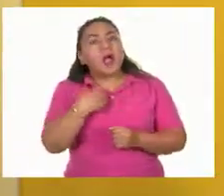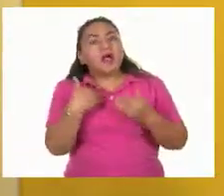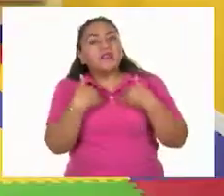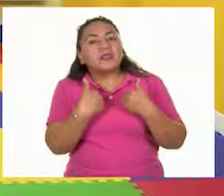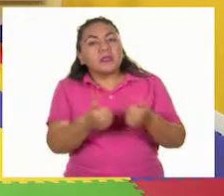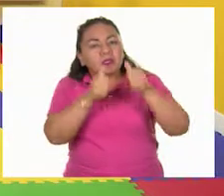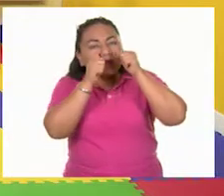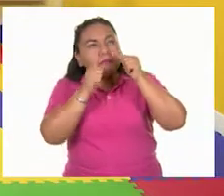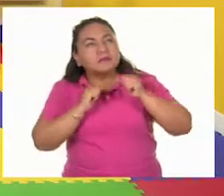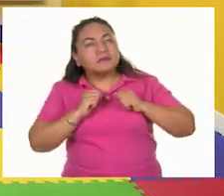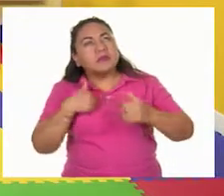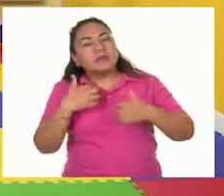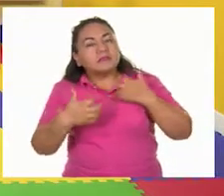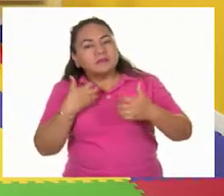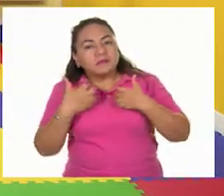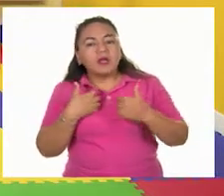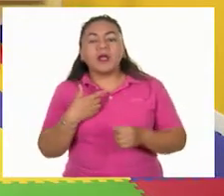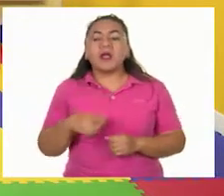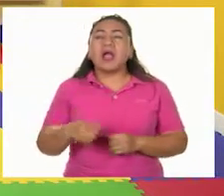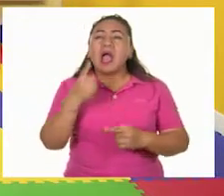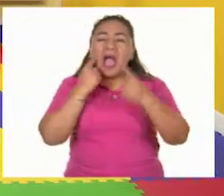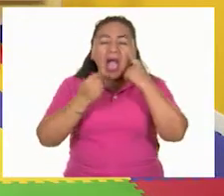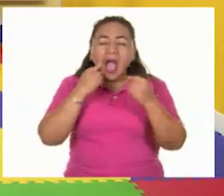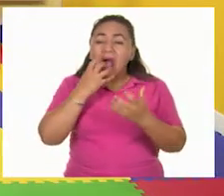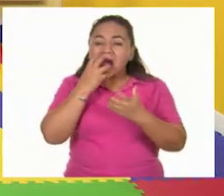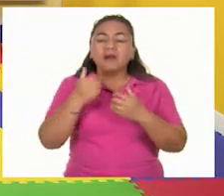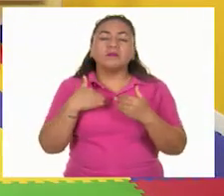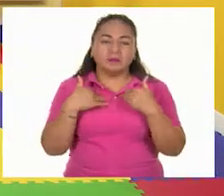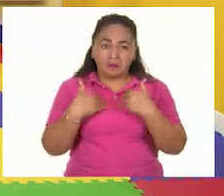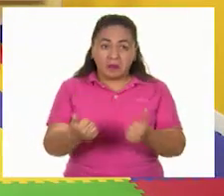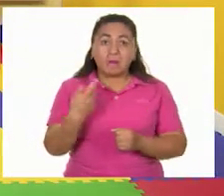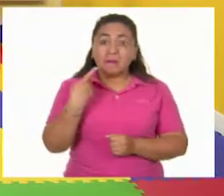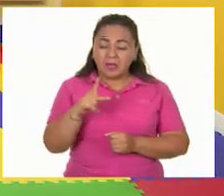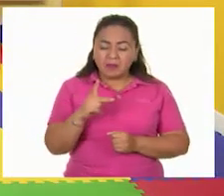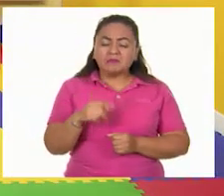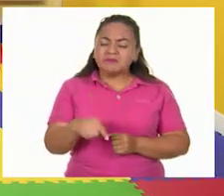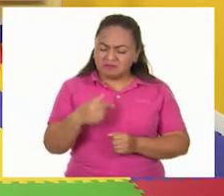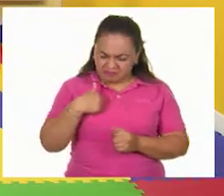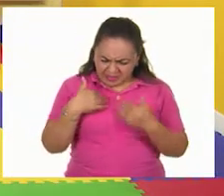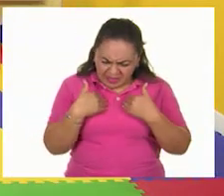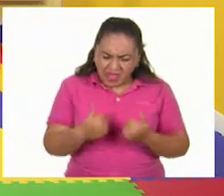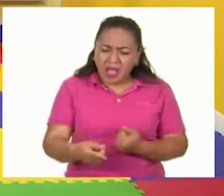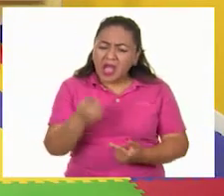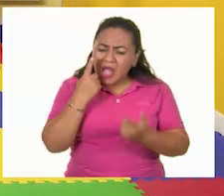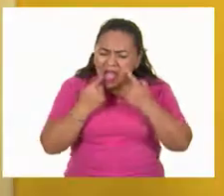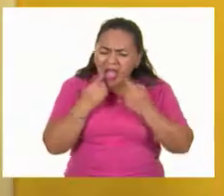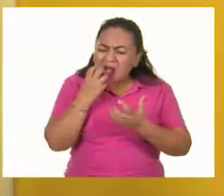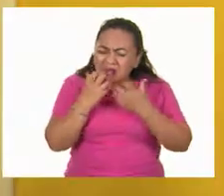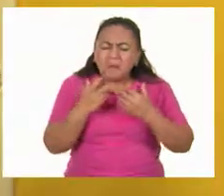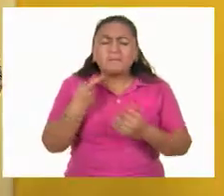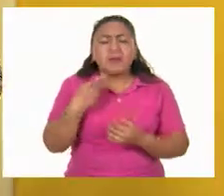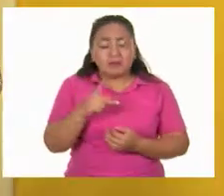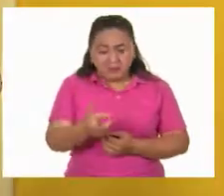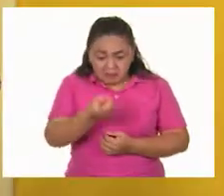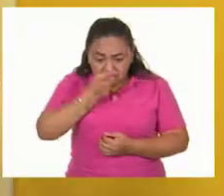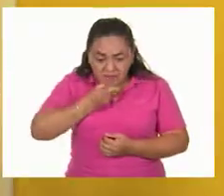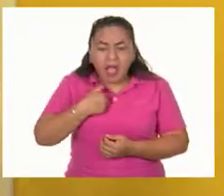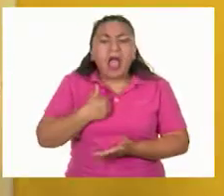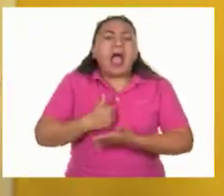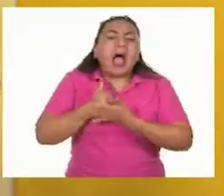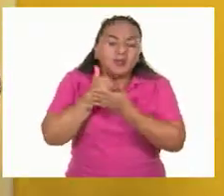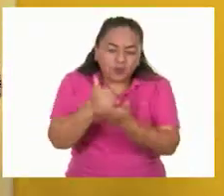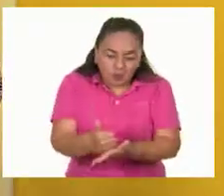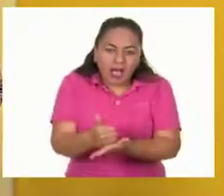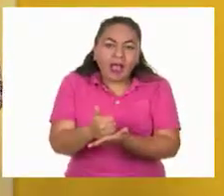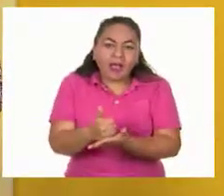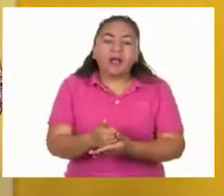molestia. Entiendo que llores y entiendo que grites, pero si me cuentas qué te pasa, ¿te puedo ayudar? Es posible que en